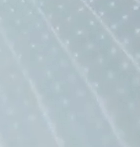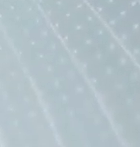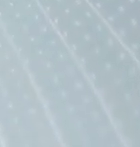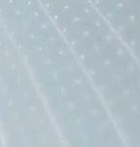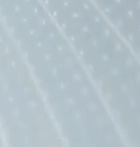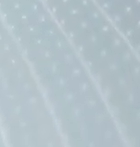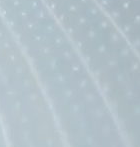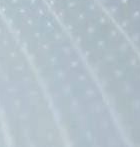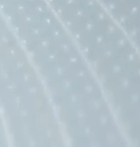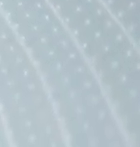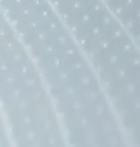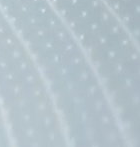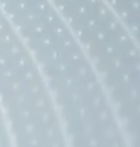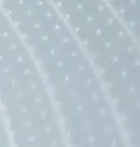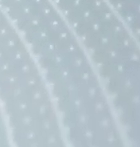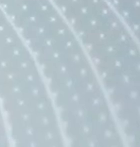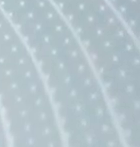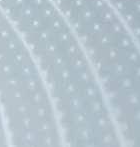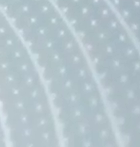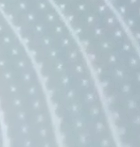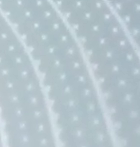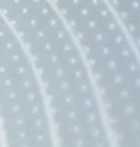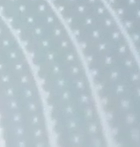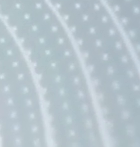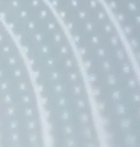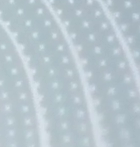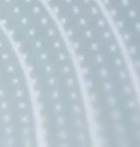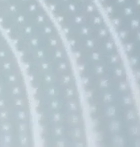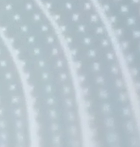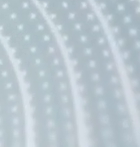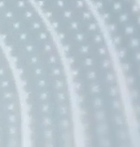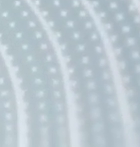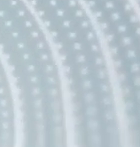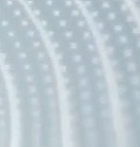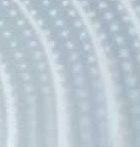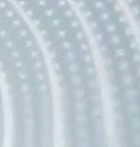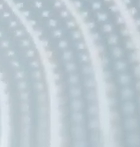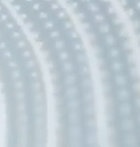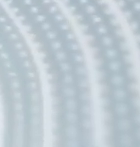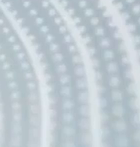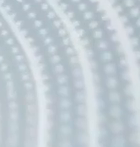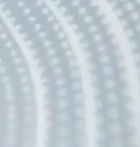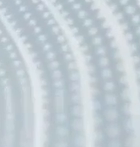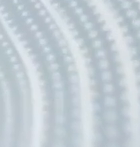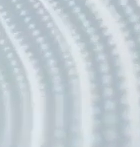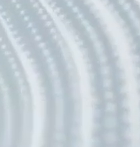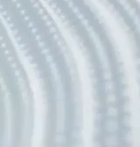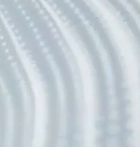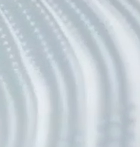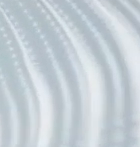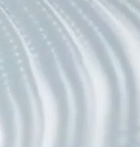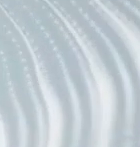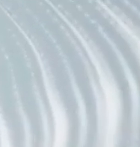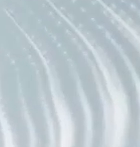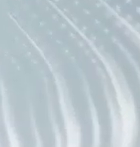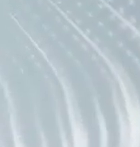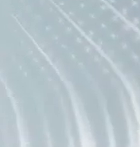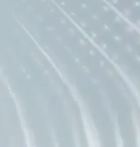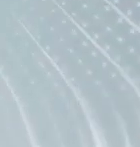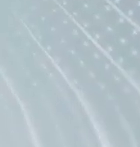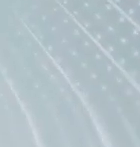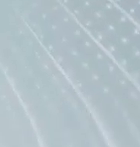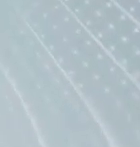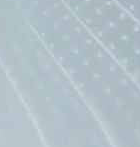de Comunicación. Somos lo que tú y lo que a ti te importa. Por eso somos. Somos